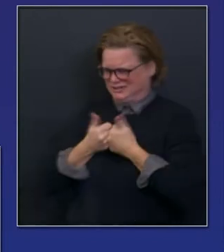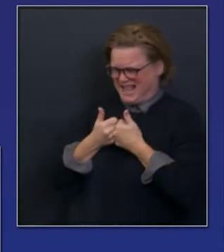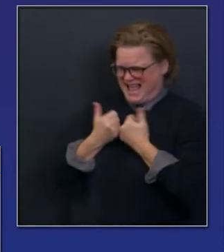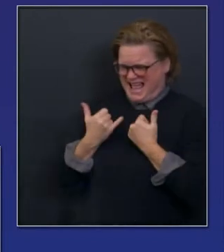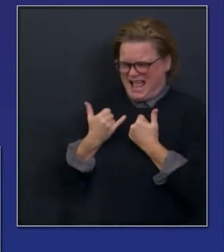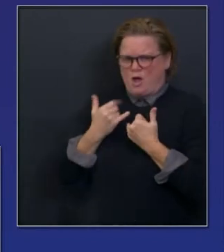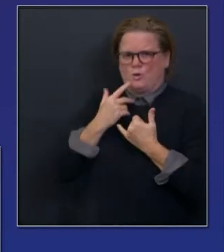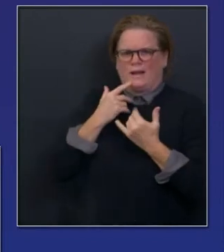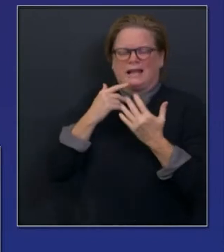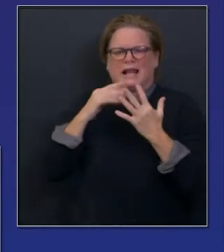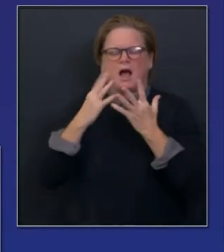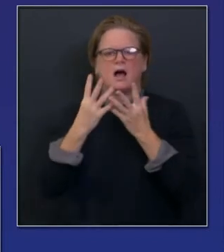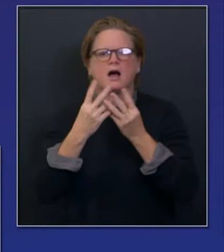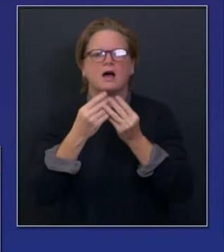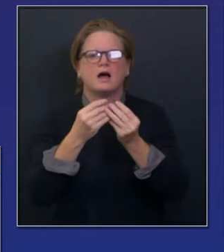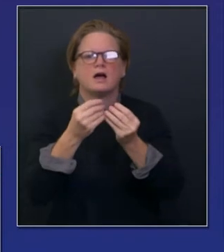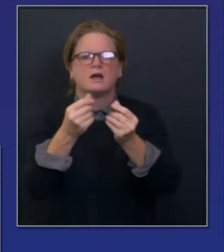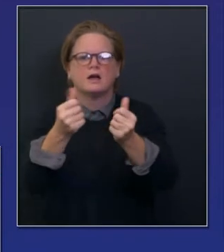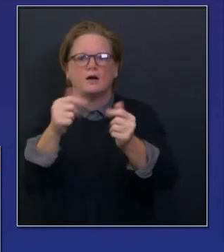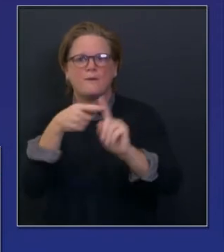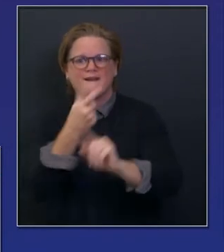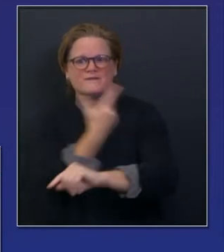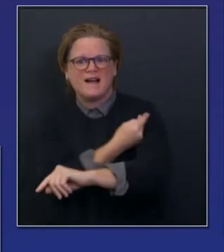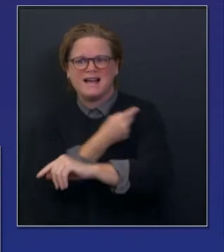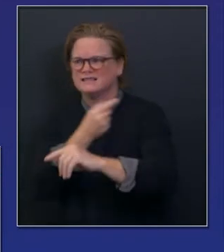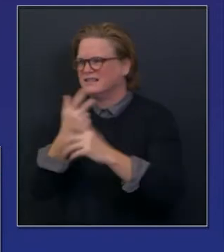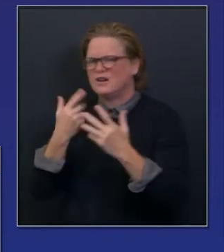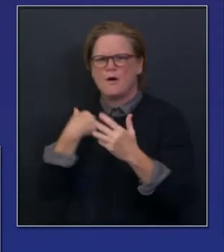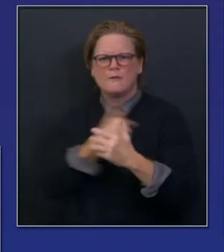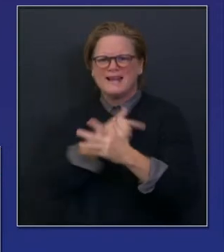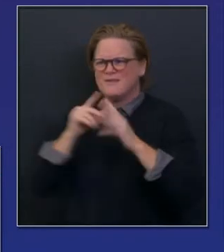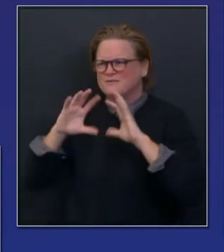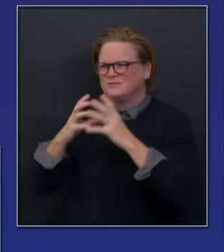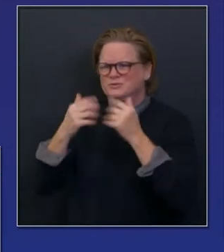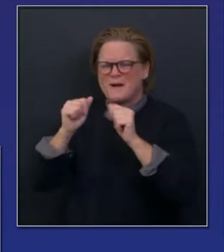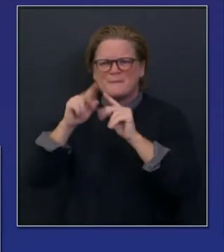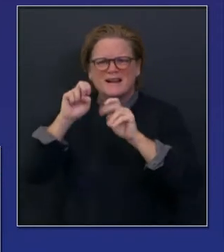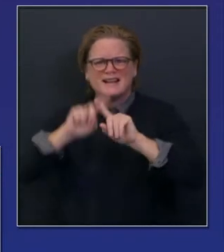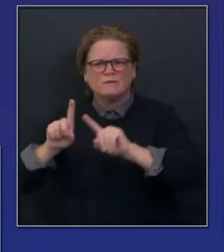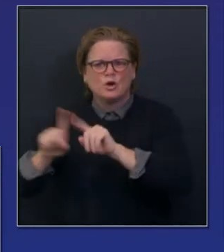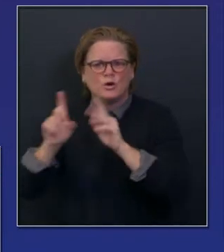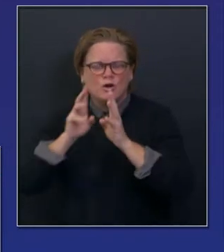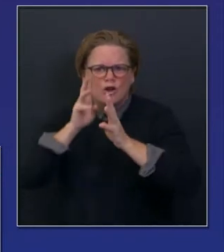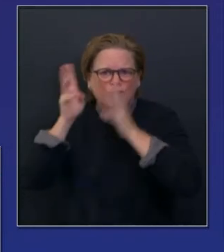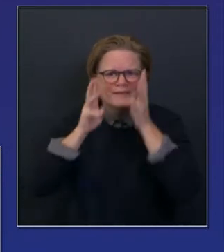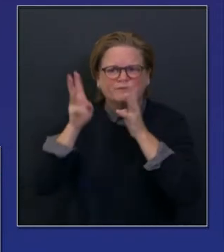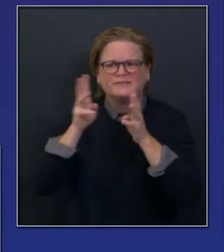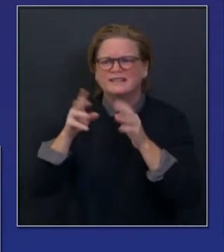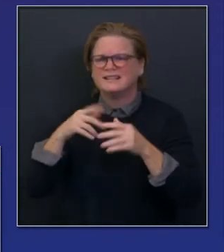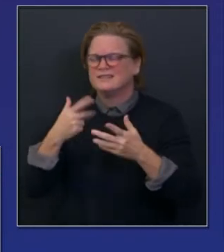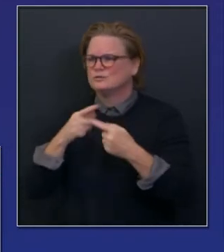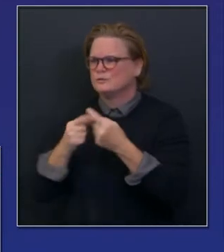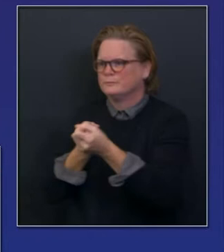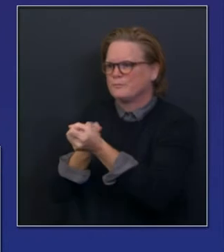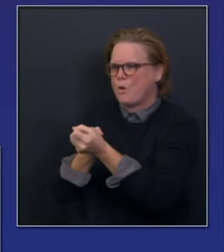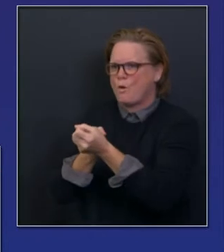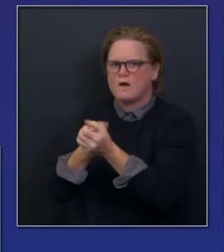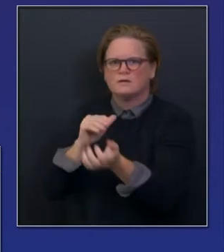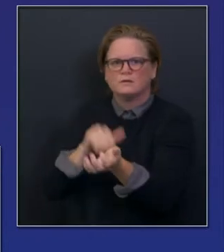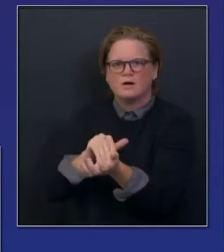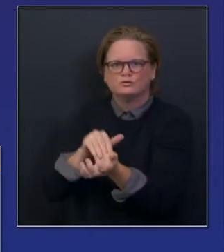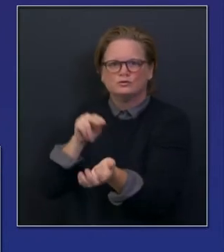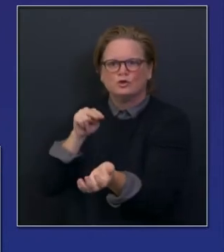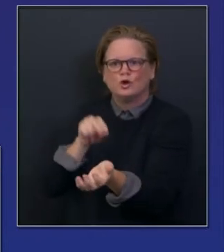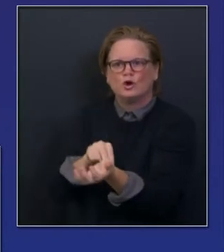meses, que también serán un reto enorme. Buscando la manera de ser creativos con el personal,